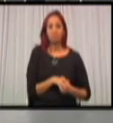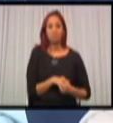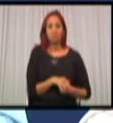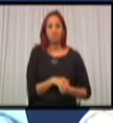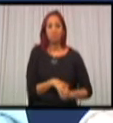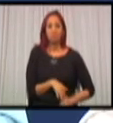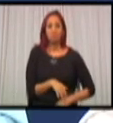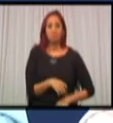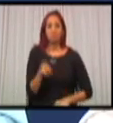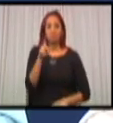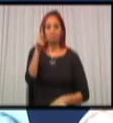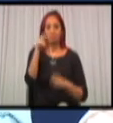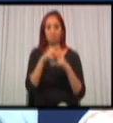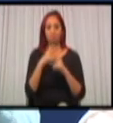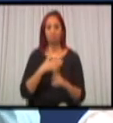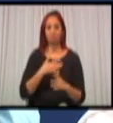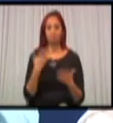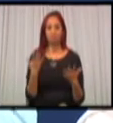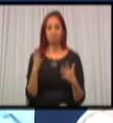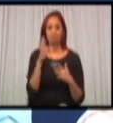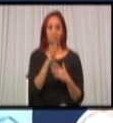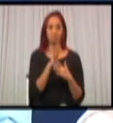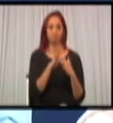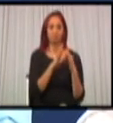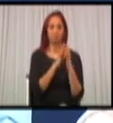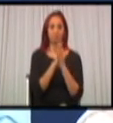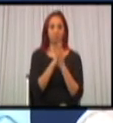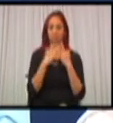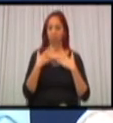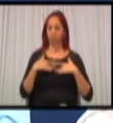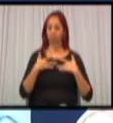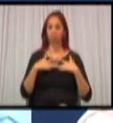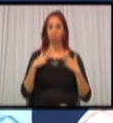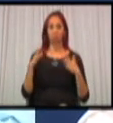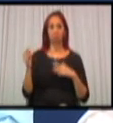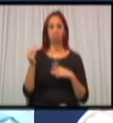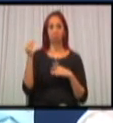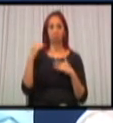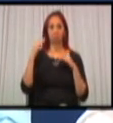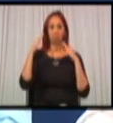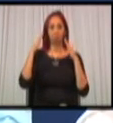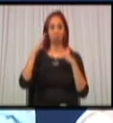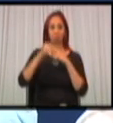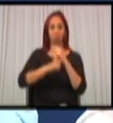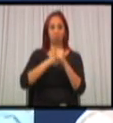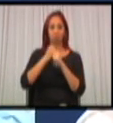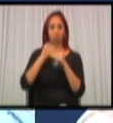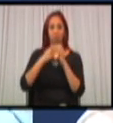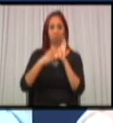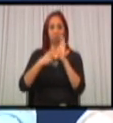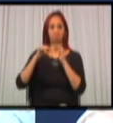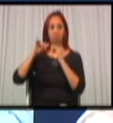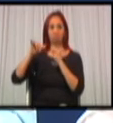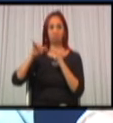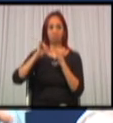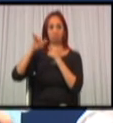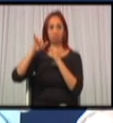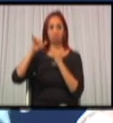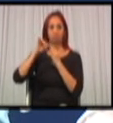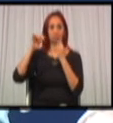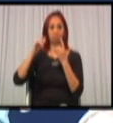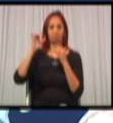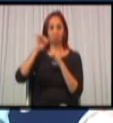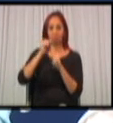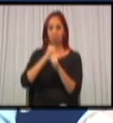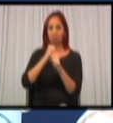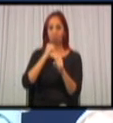Mateños, ustedes me conocen, esas cinco manos están limpias. Esos señores se han dedicado cinco años a estar presentando denuncias, denuncias, denuncias. Ese ha sido